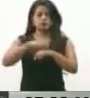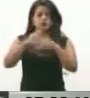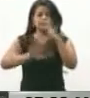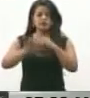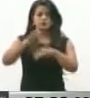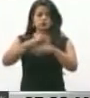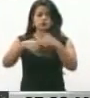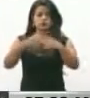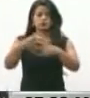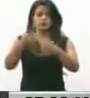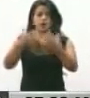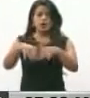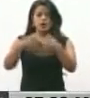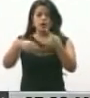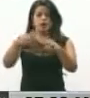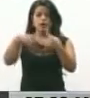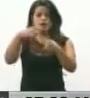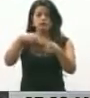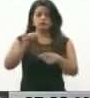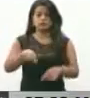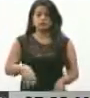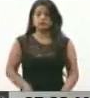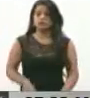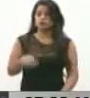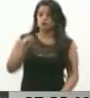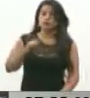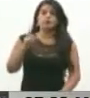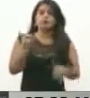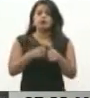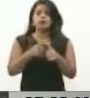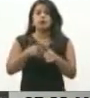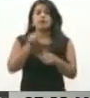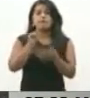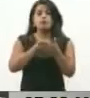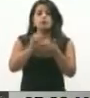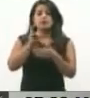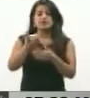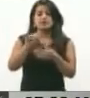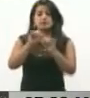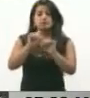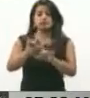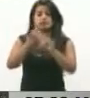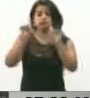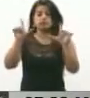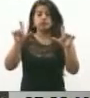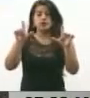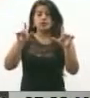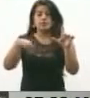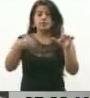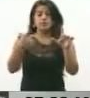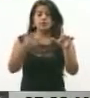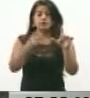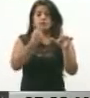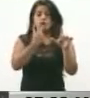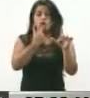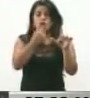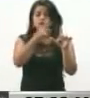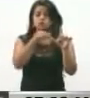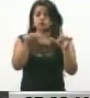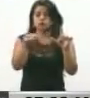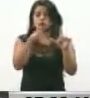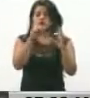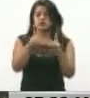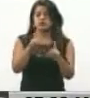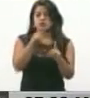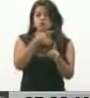minutos, sí. Así es. Entonces es muy sencillo, ¿no? Primero la tecla I para que se despliegue y luego con los distintos colores podemos